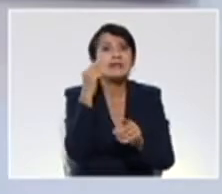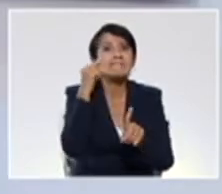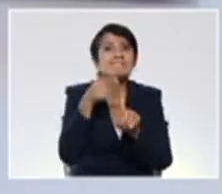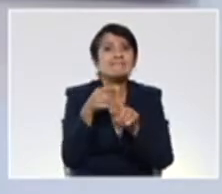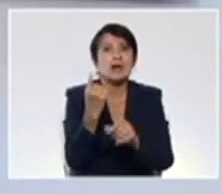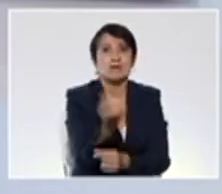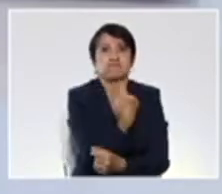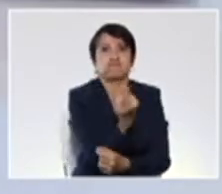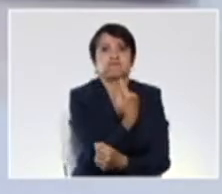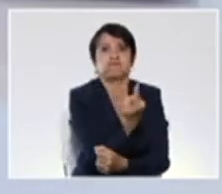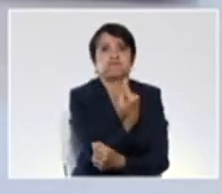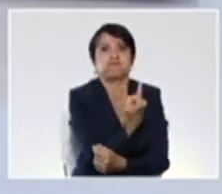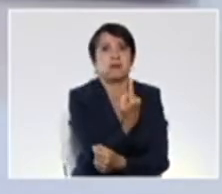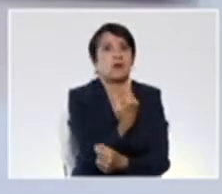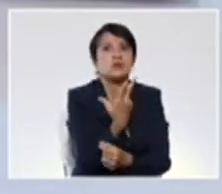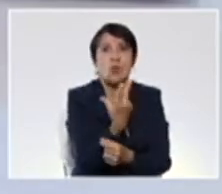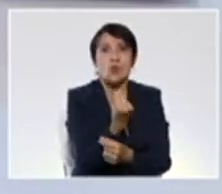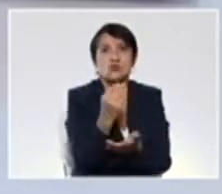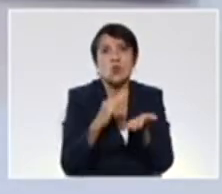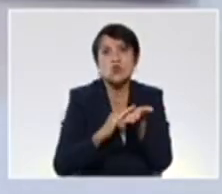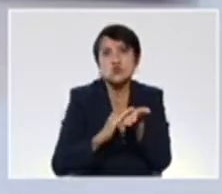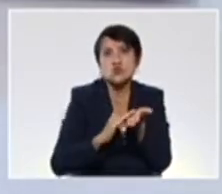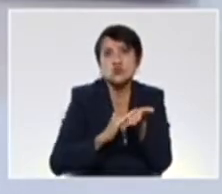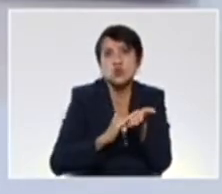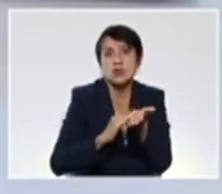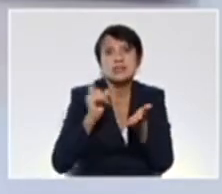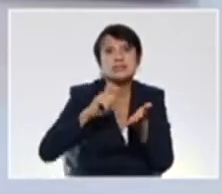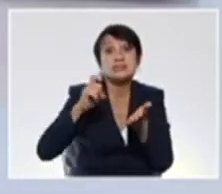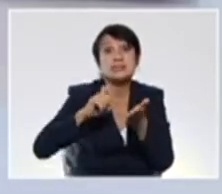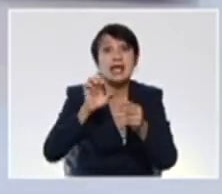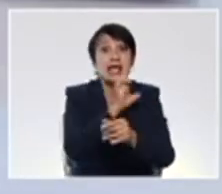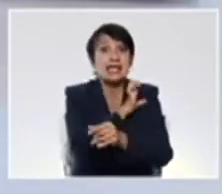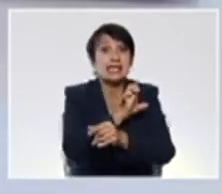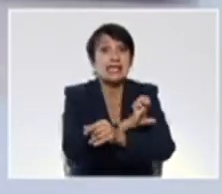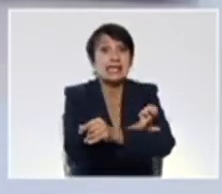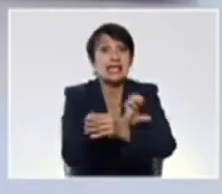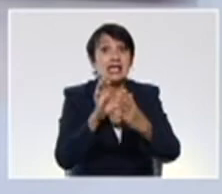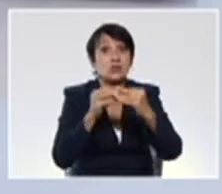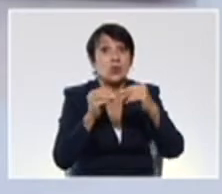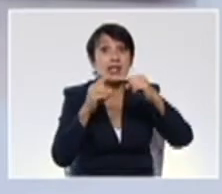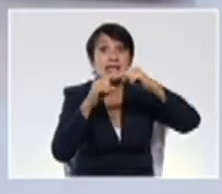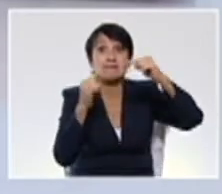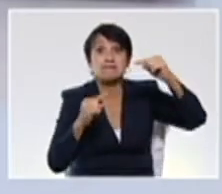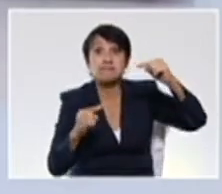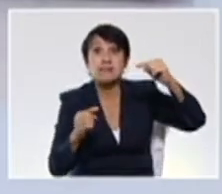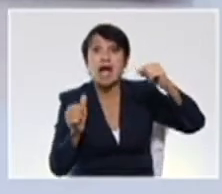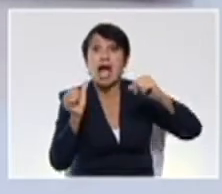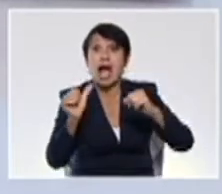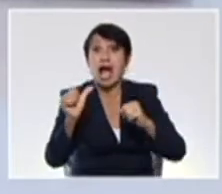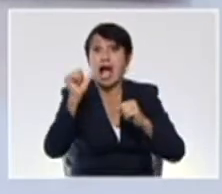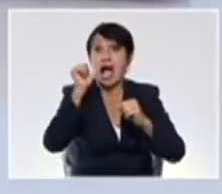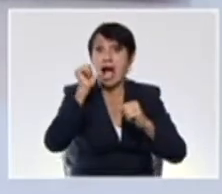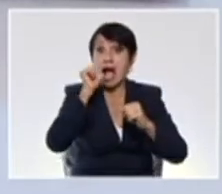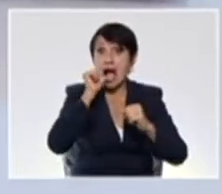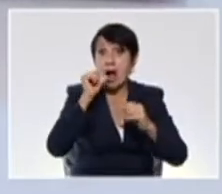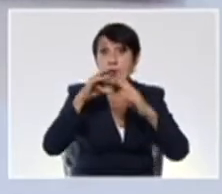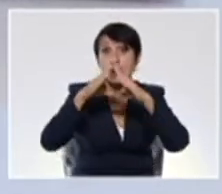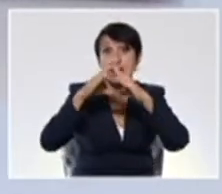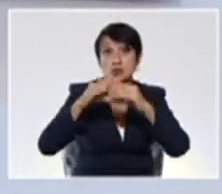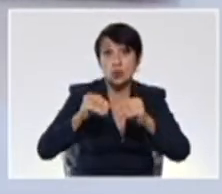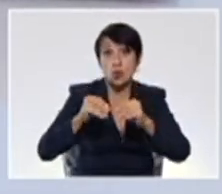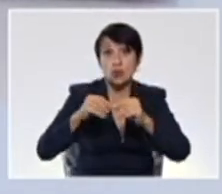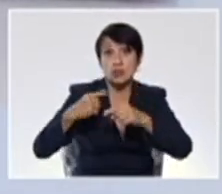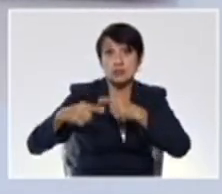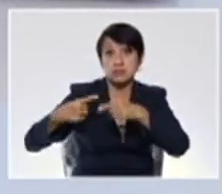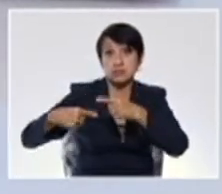solución. Recordemos que para utilizarla necesitamos energía y para producir energía necesitamos el agua que está en la represa del Guri, que